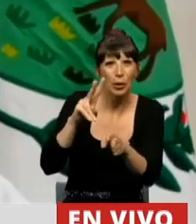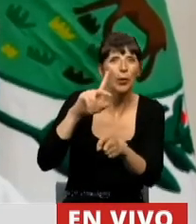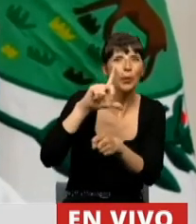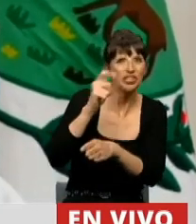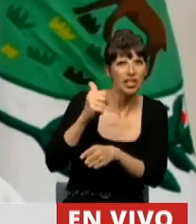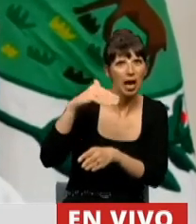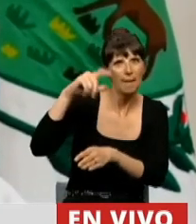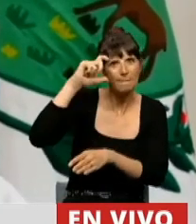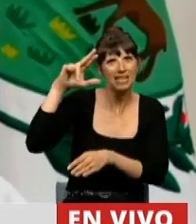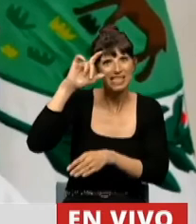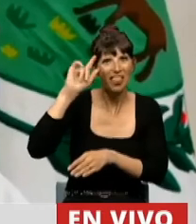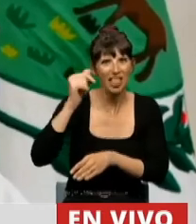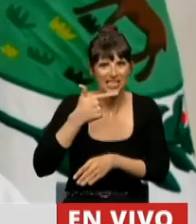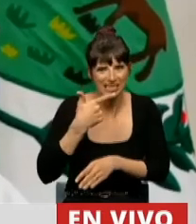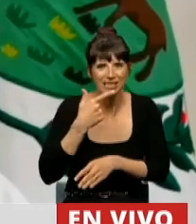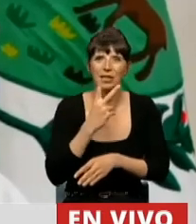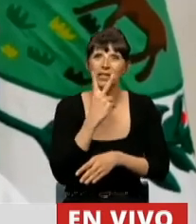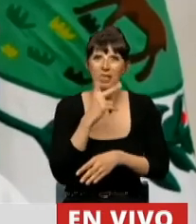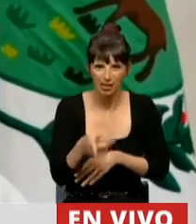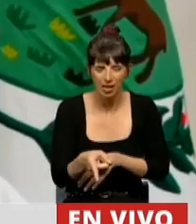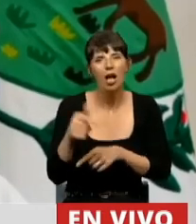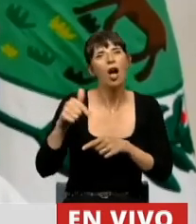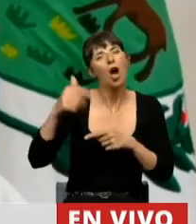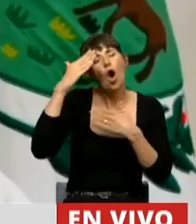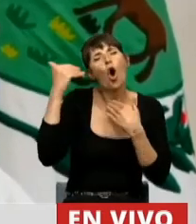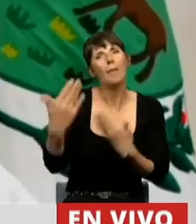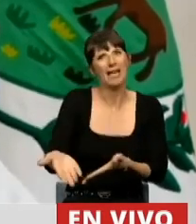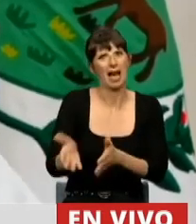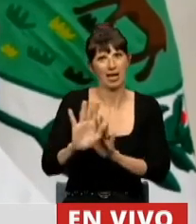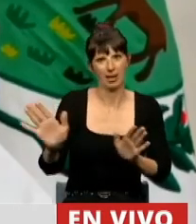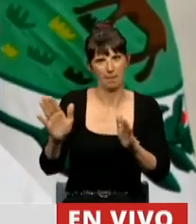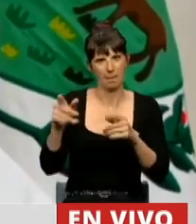honorable recinto, Verito, te rendimos este especial